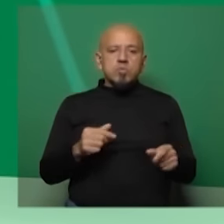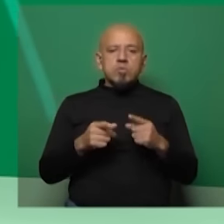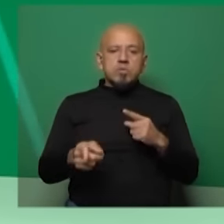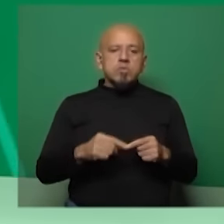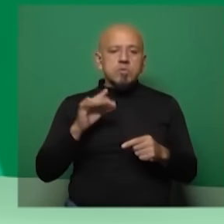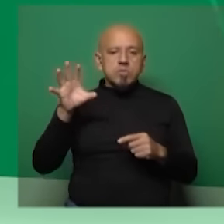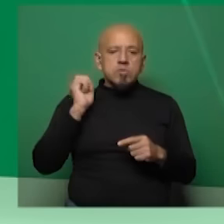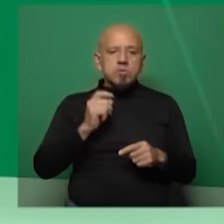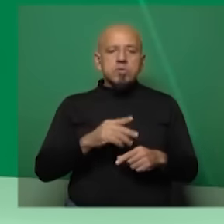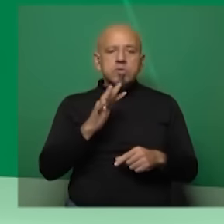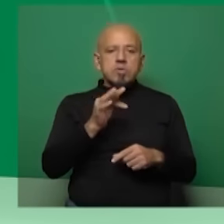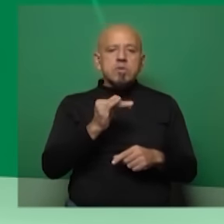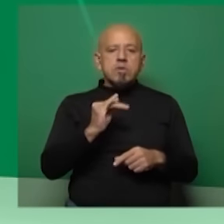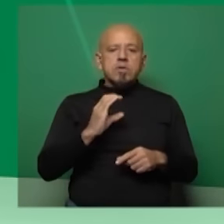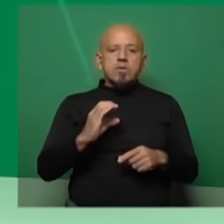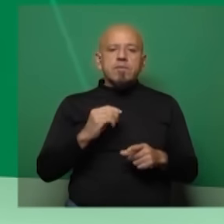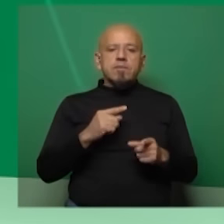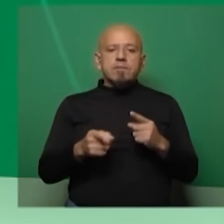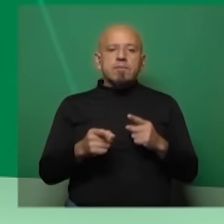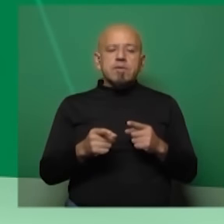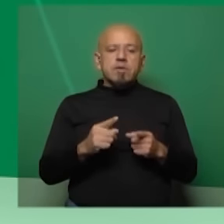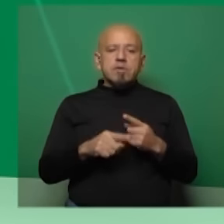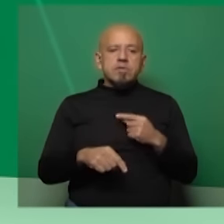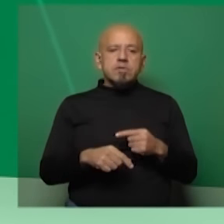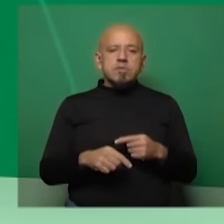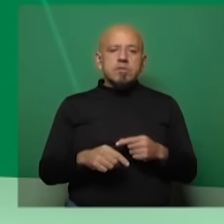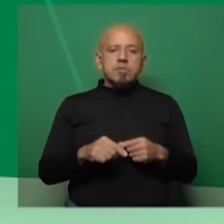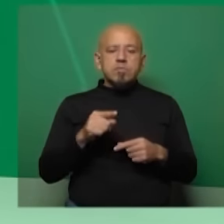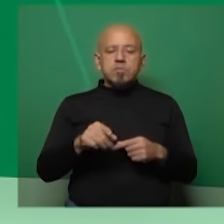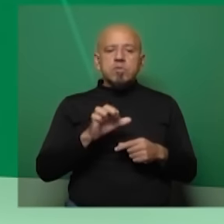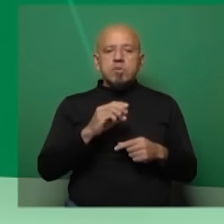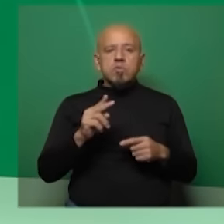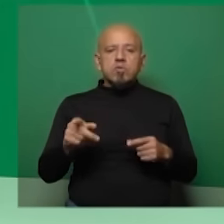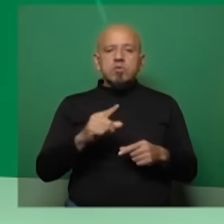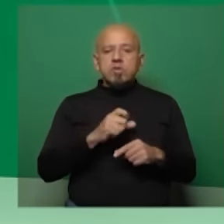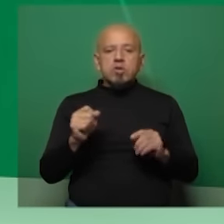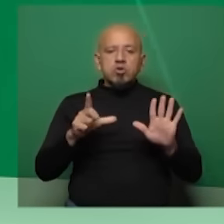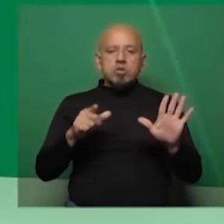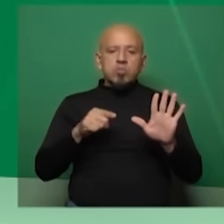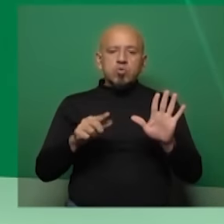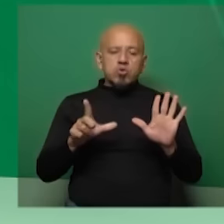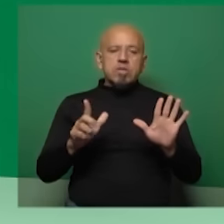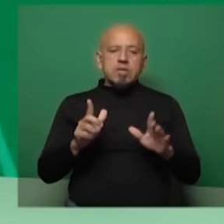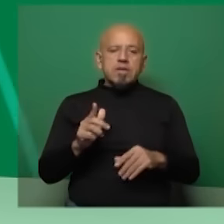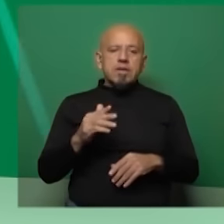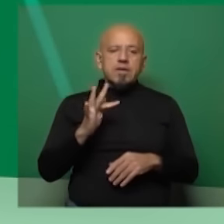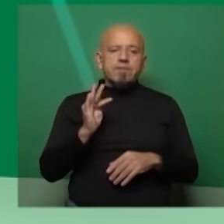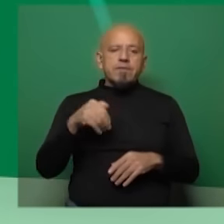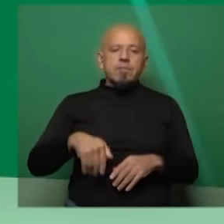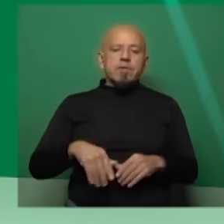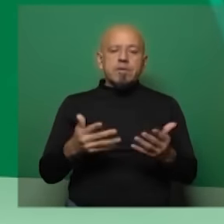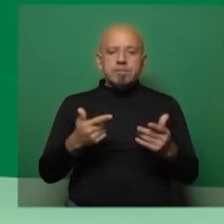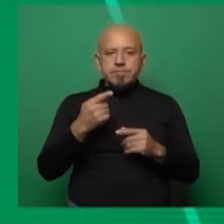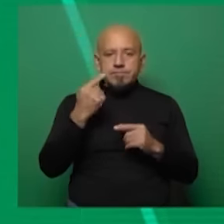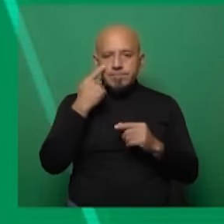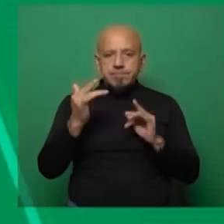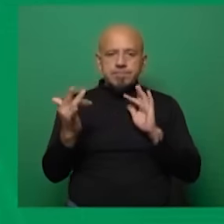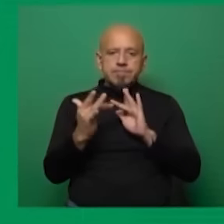la radio de la Universidad de la República, uniradio.edu.uy o 107.7 FM. Salimos del estudio,